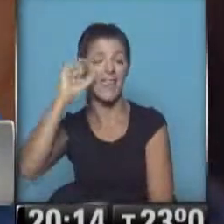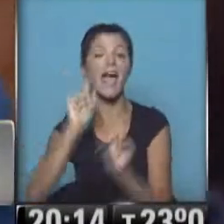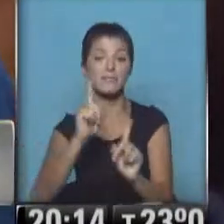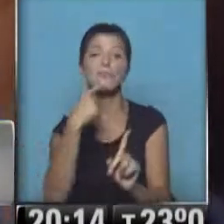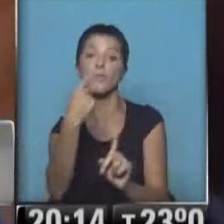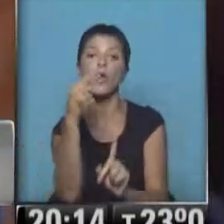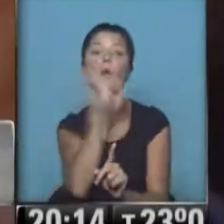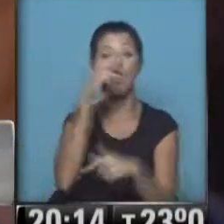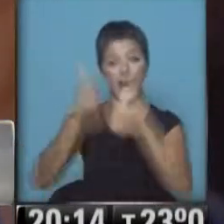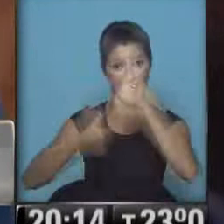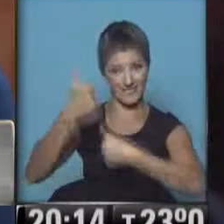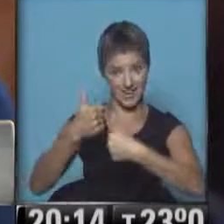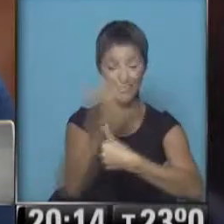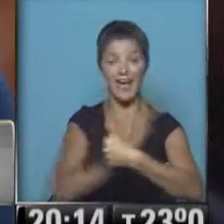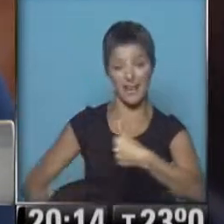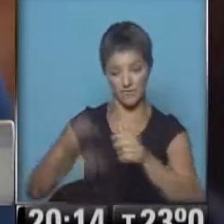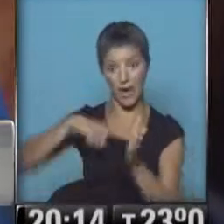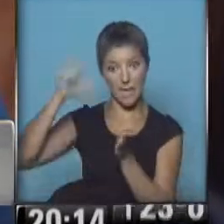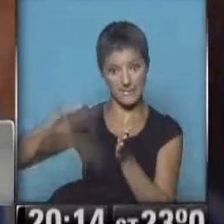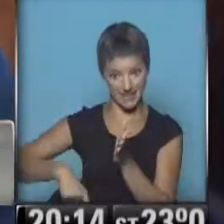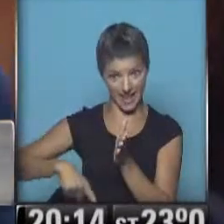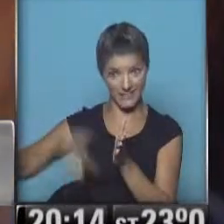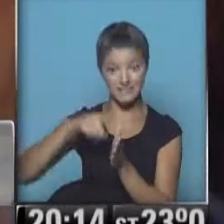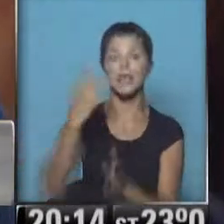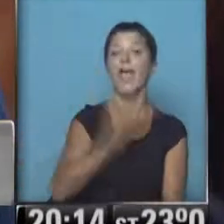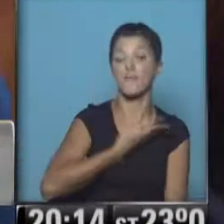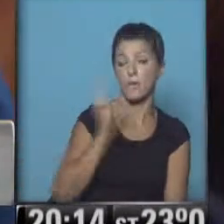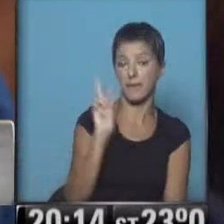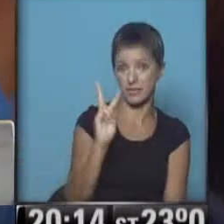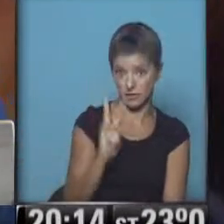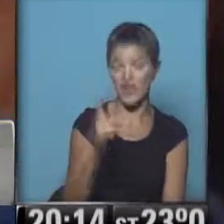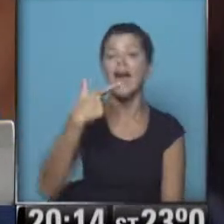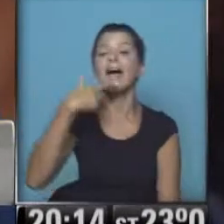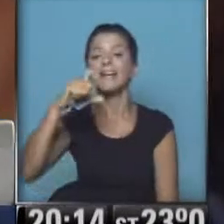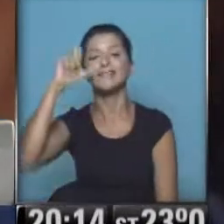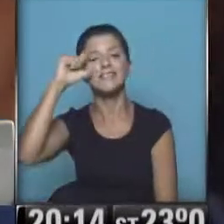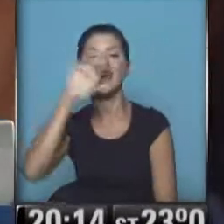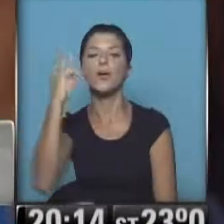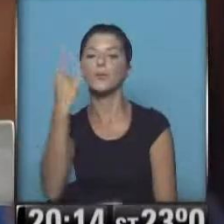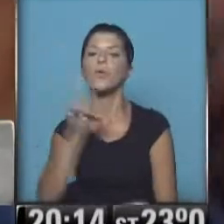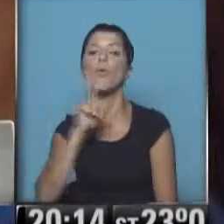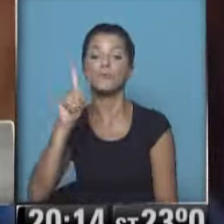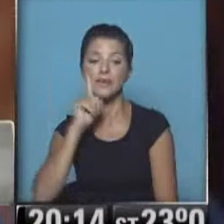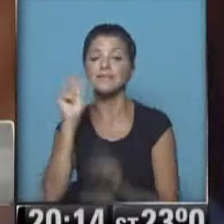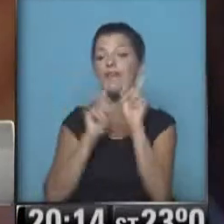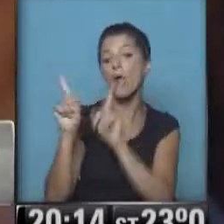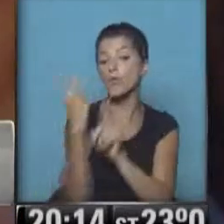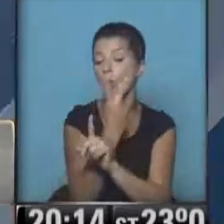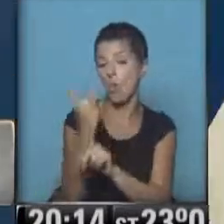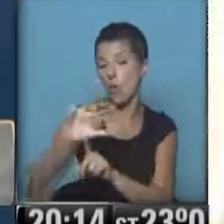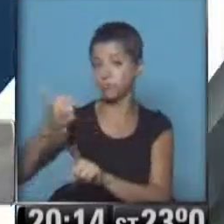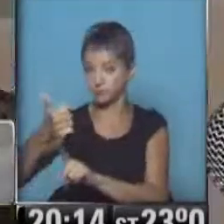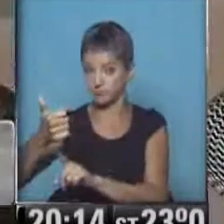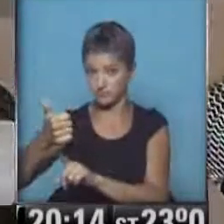la precandidata a jefa del gobierno porteño por el Frente para la Victoria, Gabriela Cerruti, en caso de que alguno de los dos gane en las